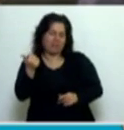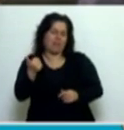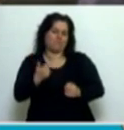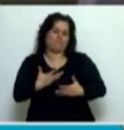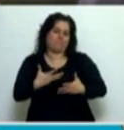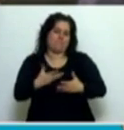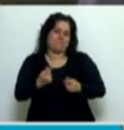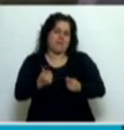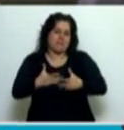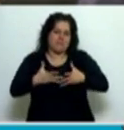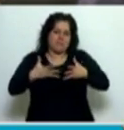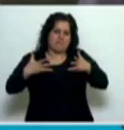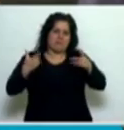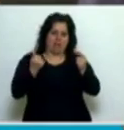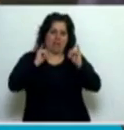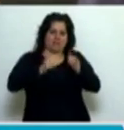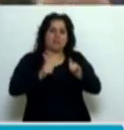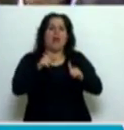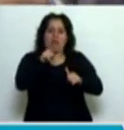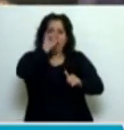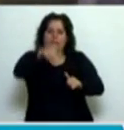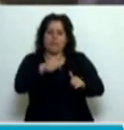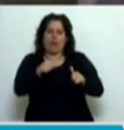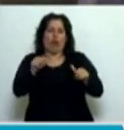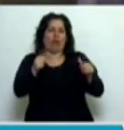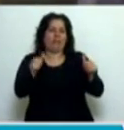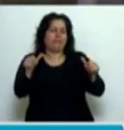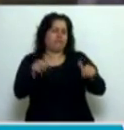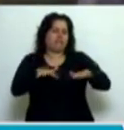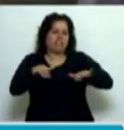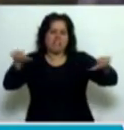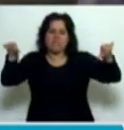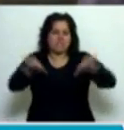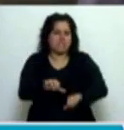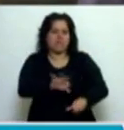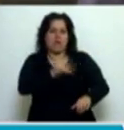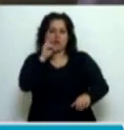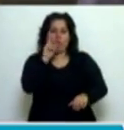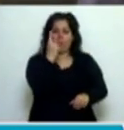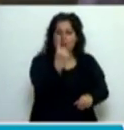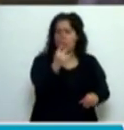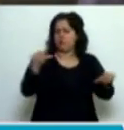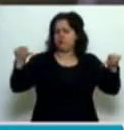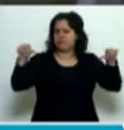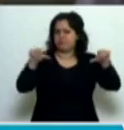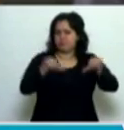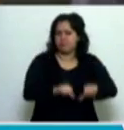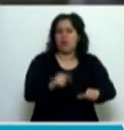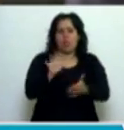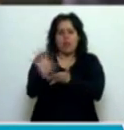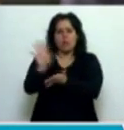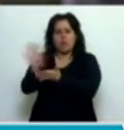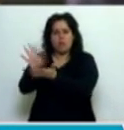desembocó en la crisis del 2001, en el cual el Estado sistemáticamente se debilitaba, perdiendo activos y acumulando